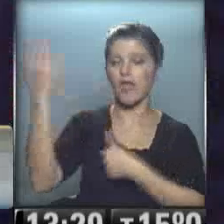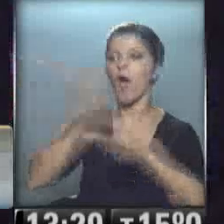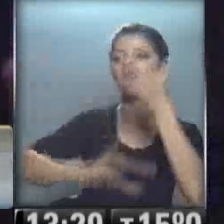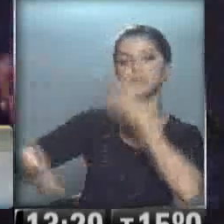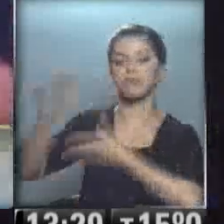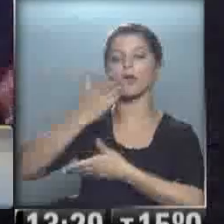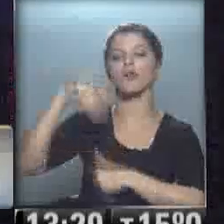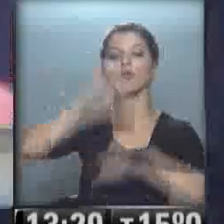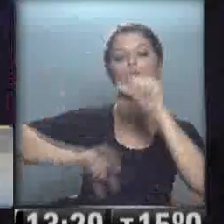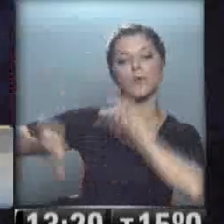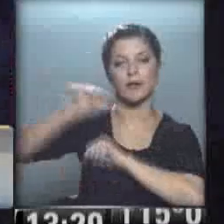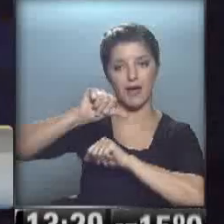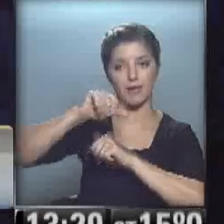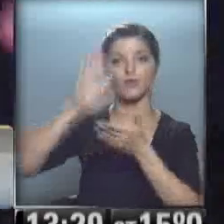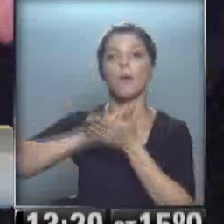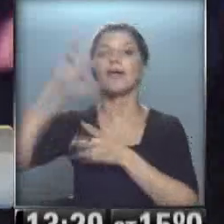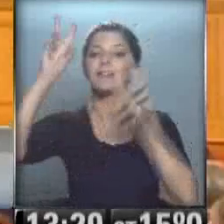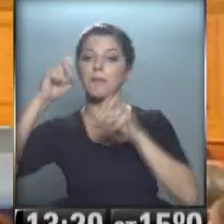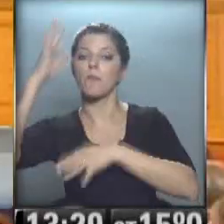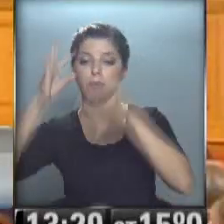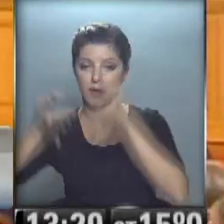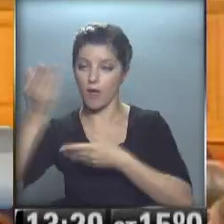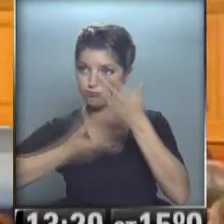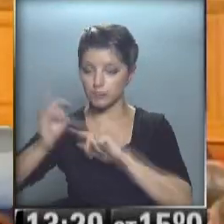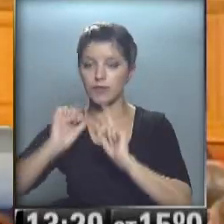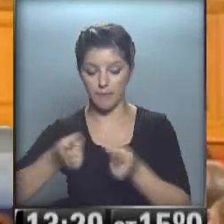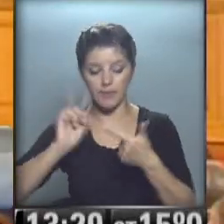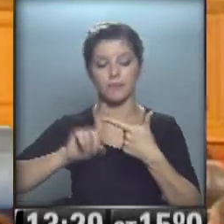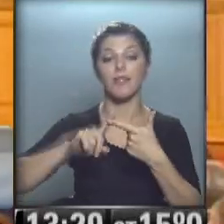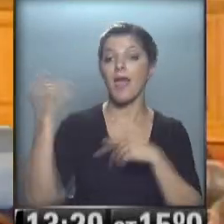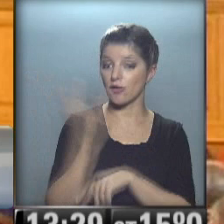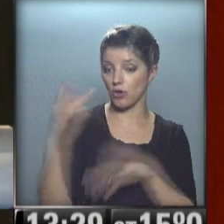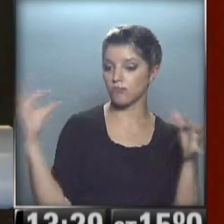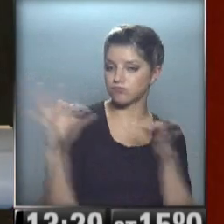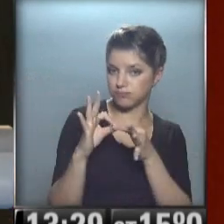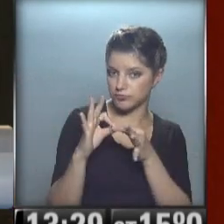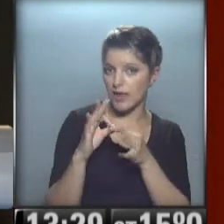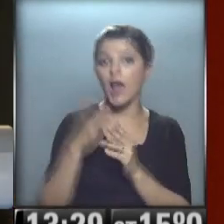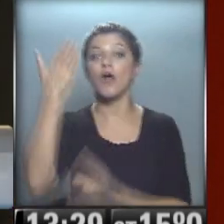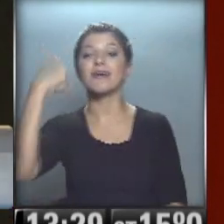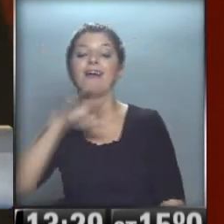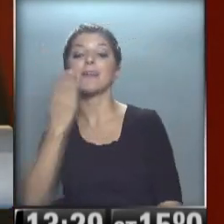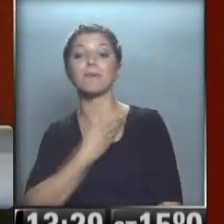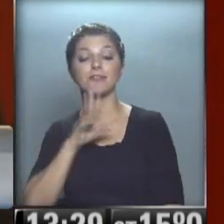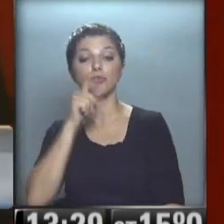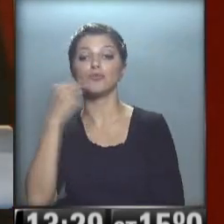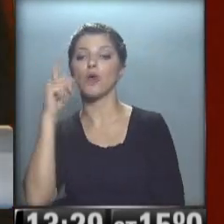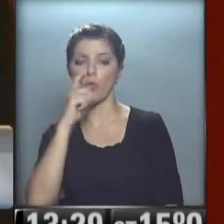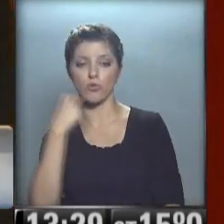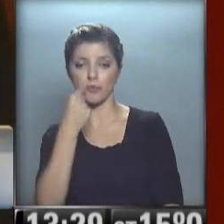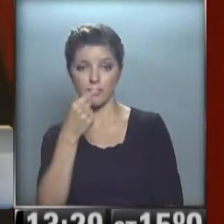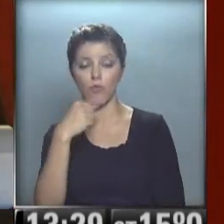la asistencia jurídica mutua en materia penal el acercamiento ratifica lo dicho por Putin en junio cuando definió al